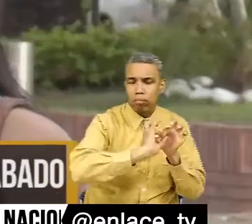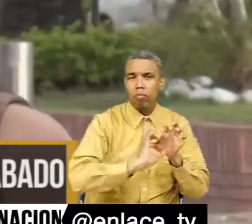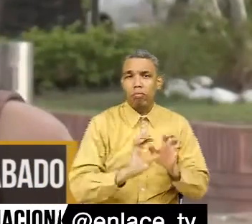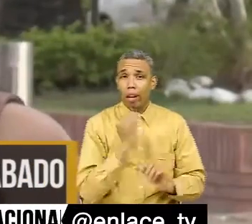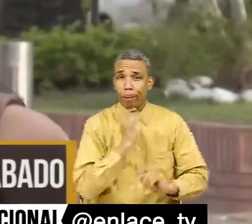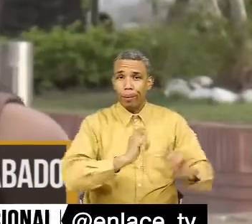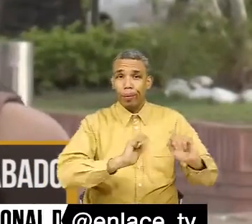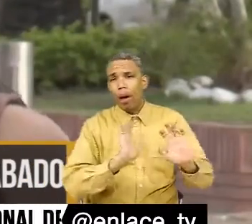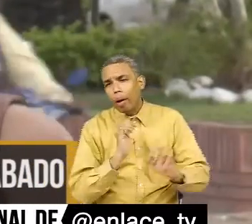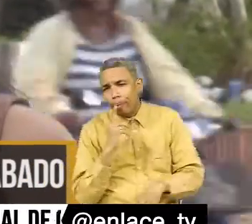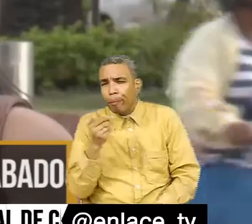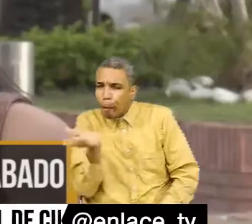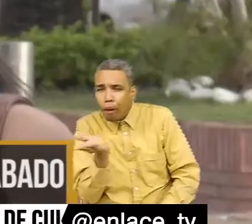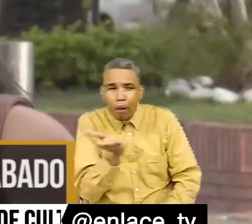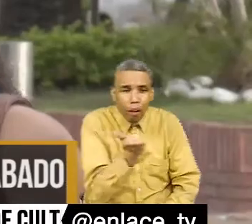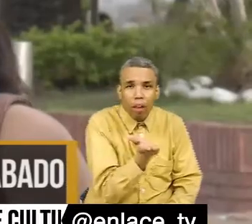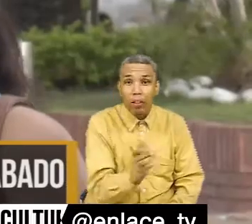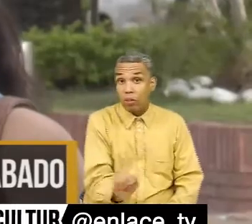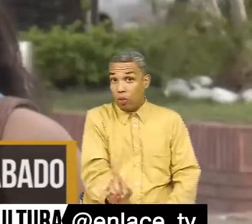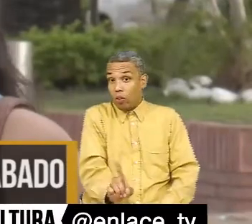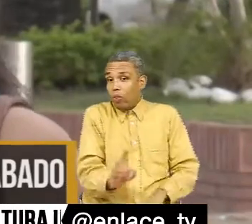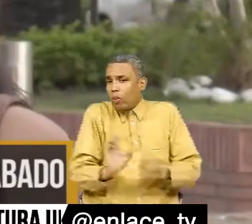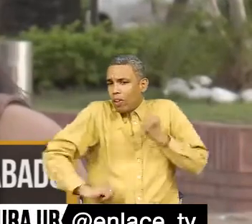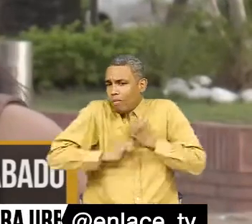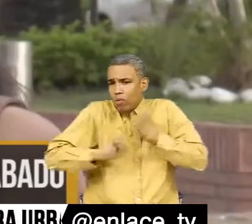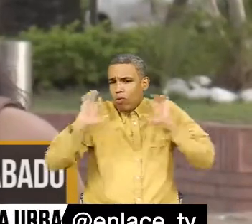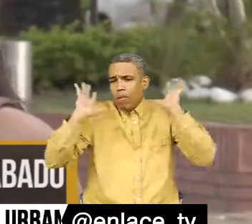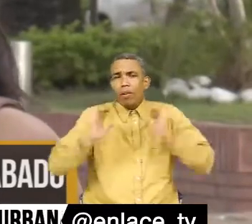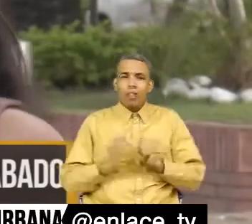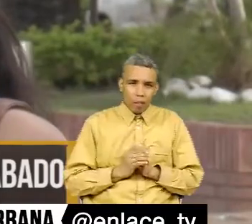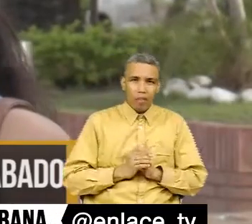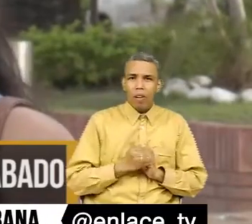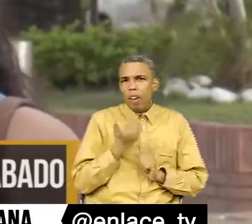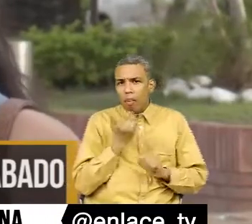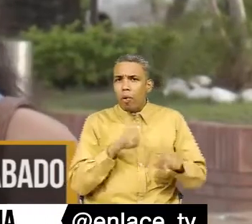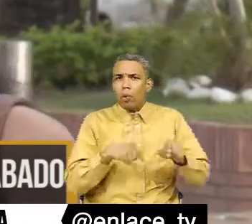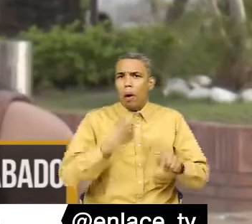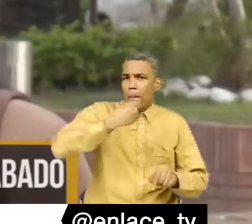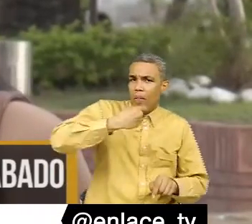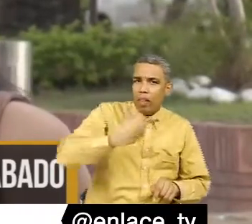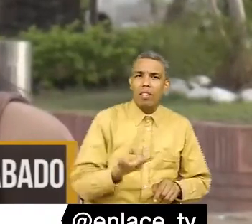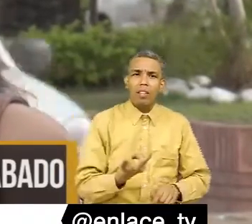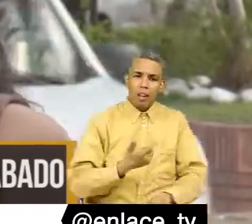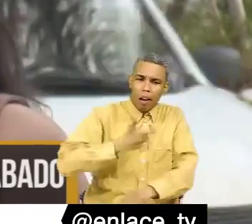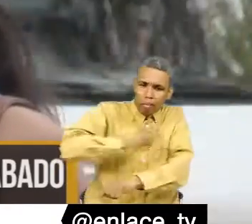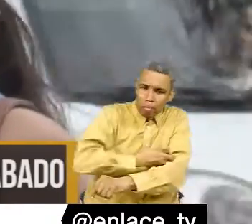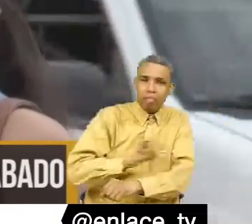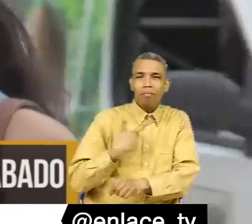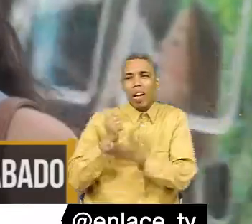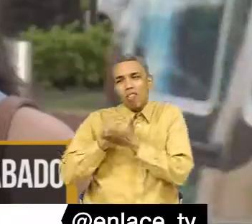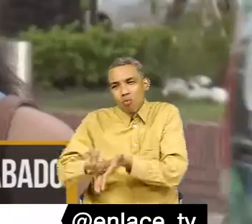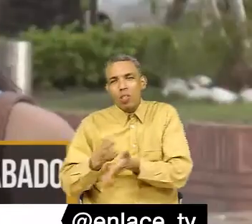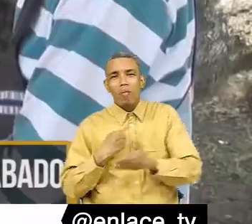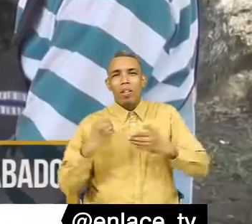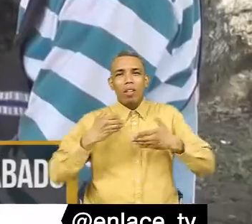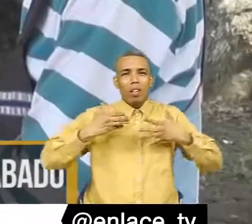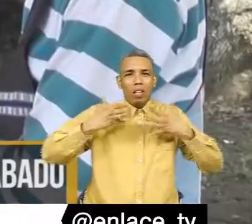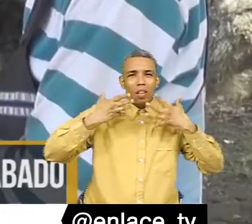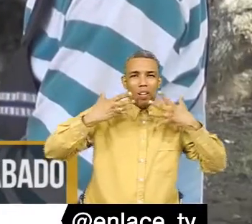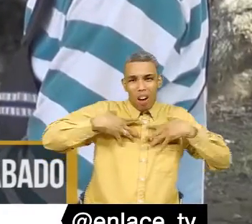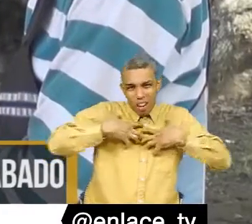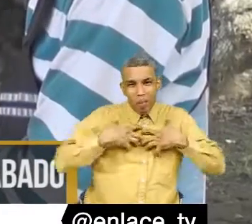gratis, pero que por lo menos nos aporten algún desparasitante para esos animalitos de la calle, que nos ayuden con las esterilizaciones.